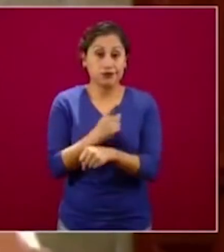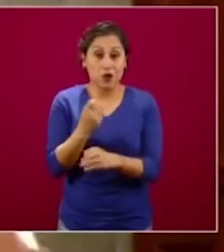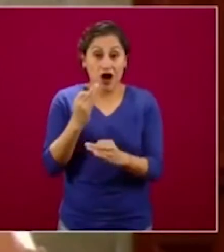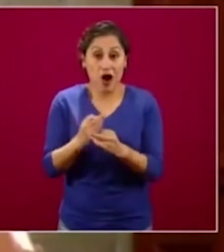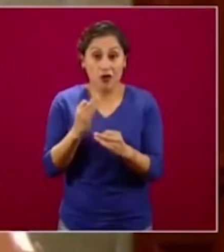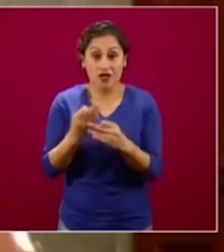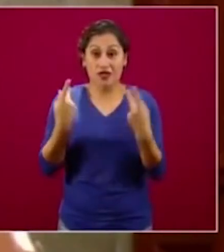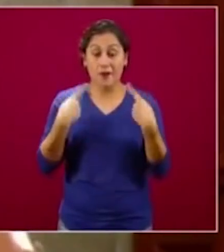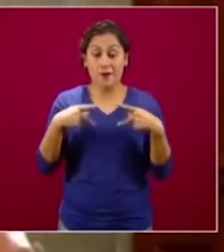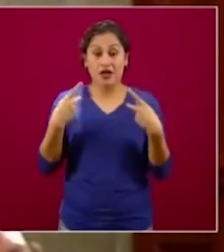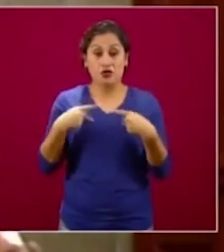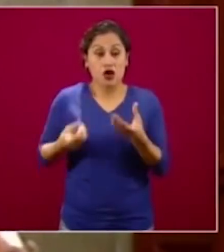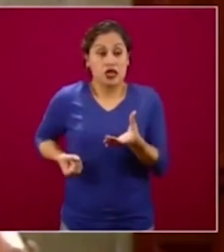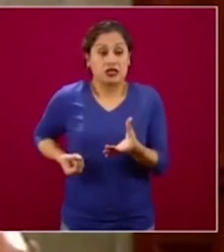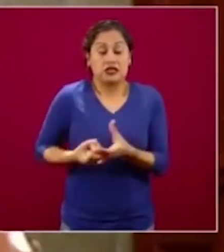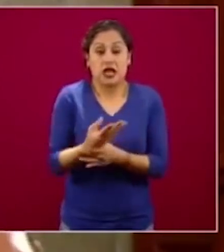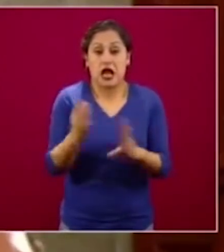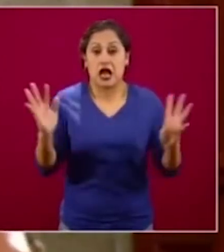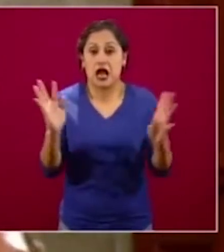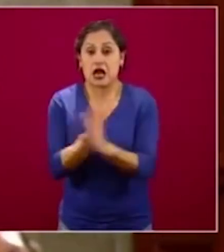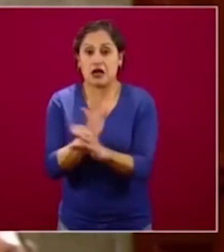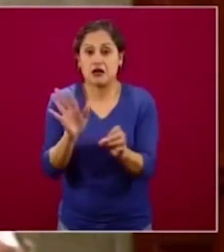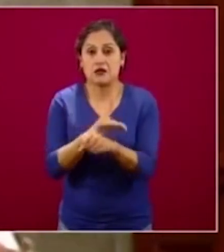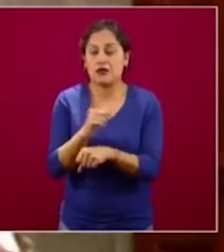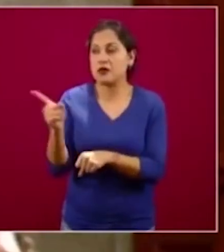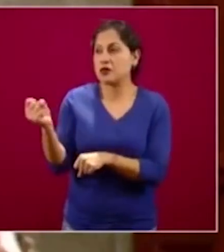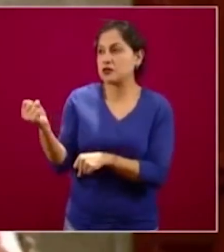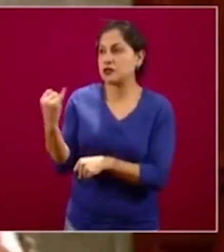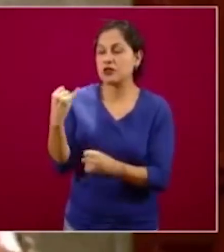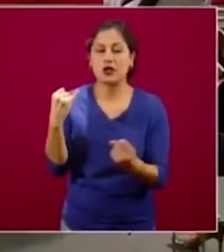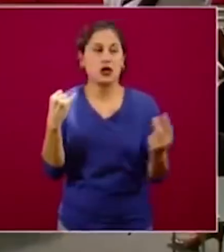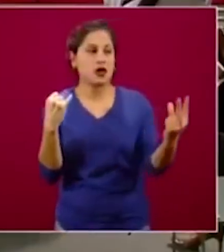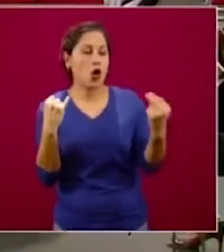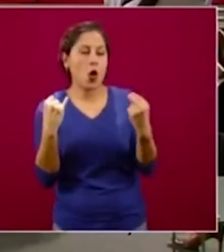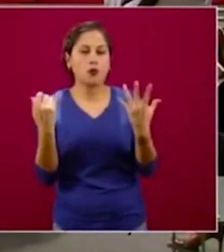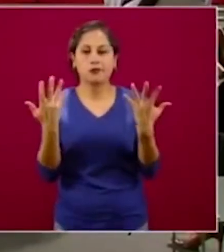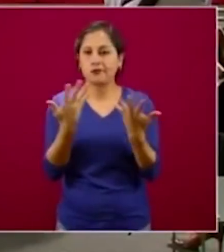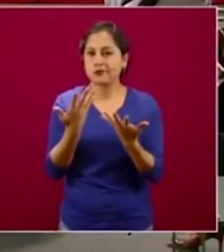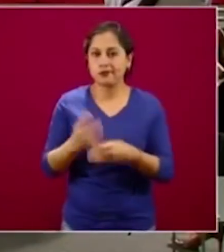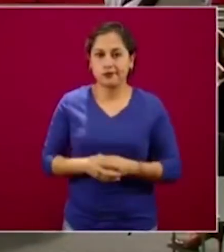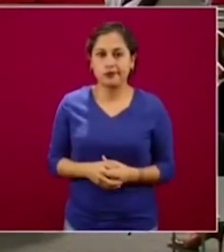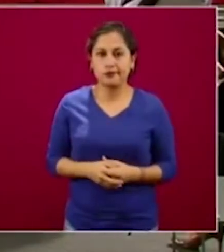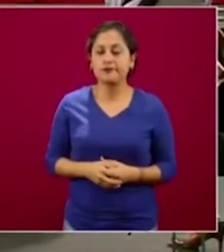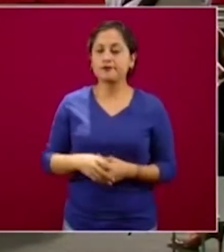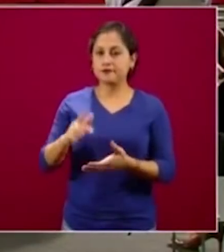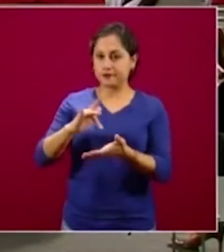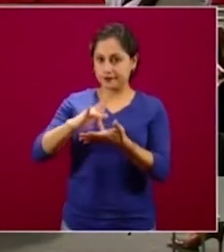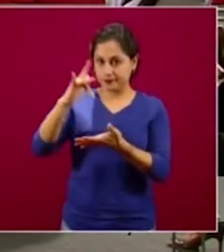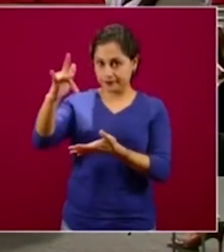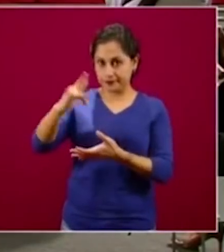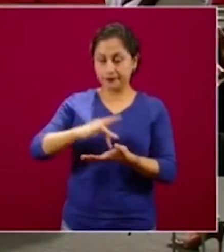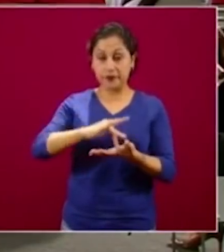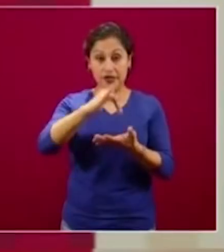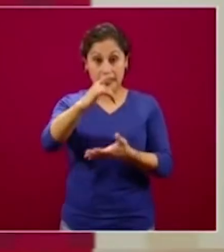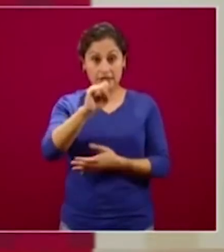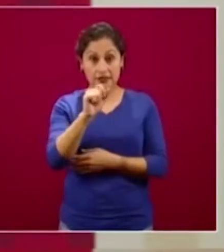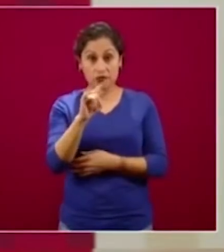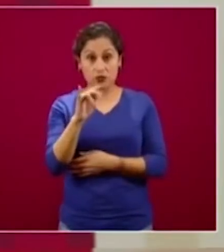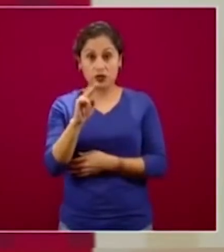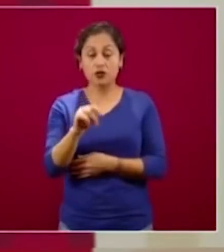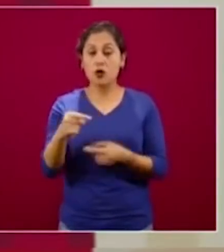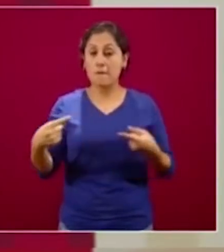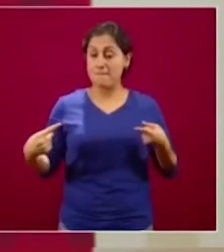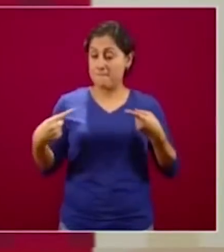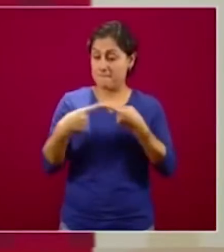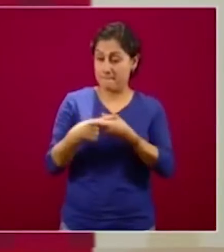saliendo porque no sabe a quién hacerle caso. Por favor, doctor, gracias. Gracias, Saturnino. No hay discrepancia alguna.